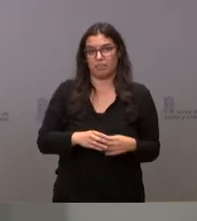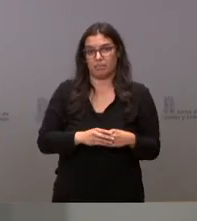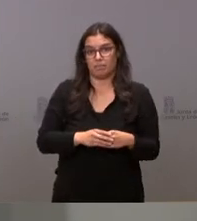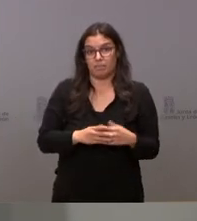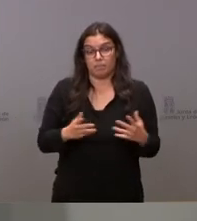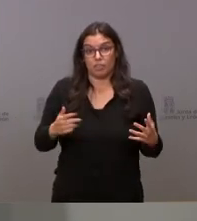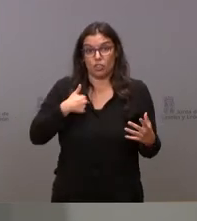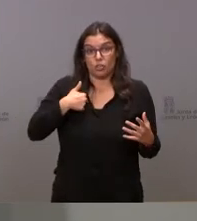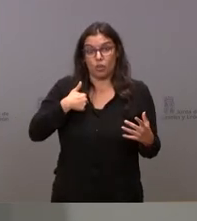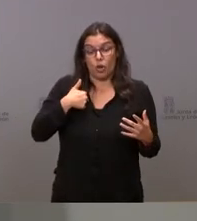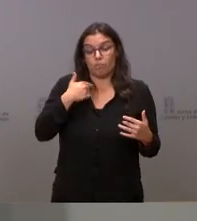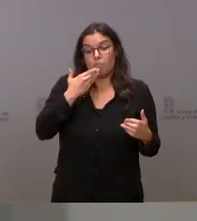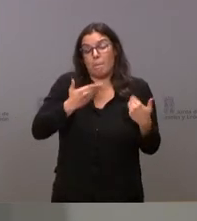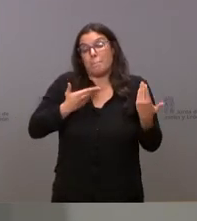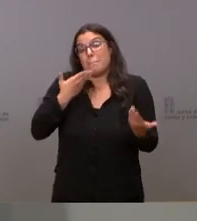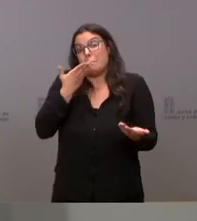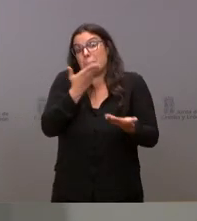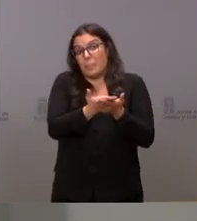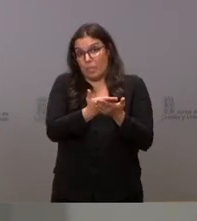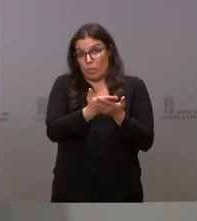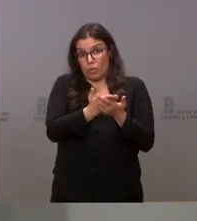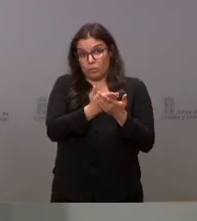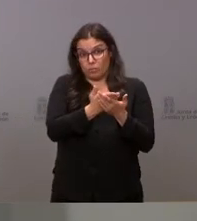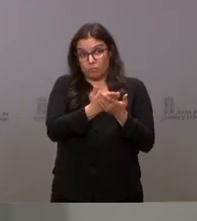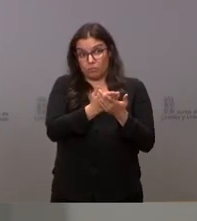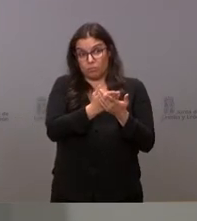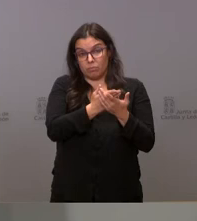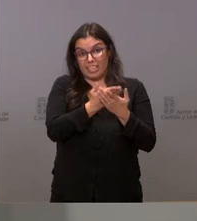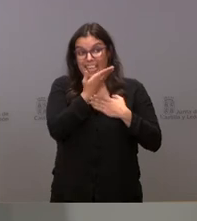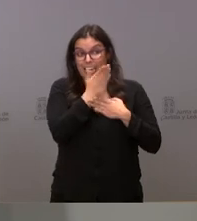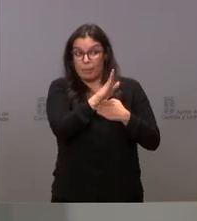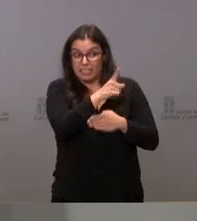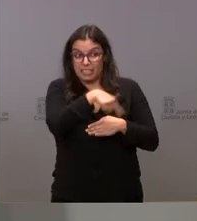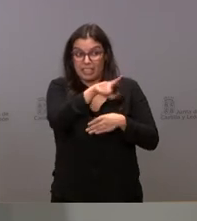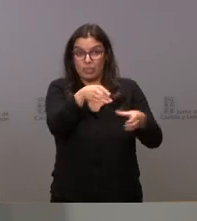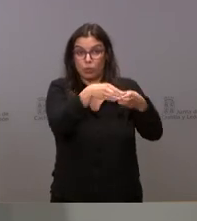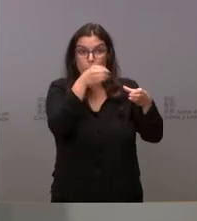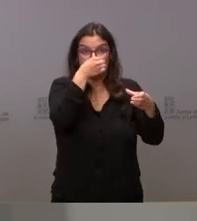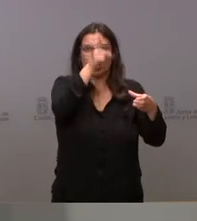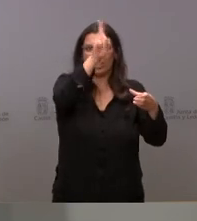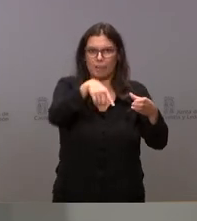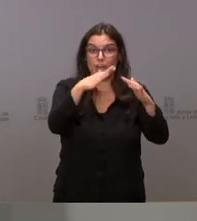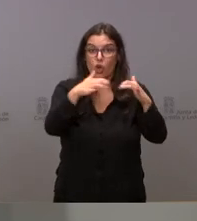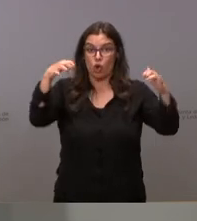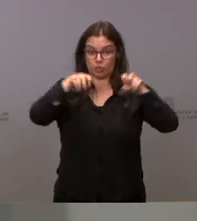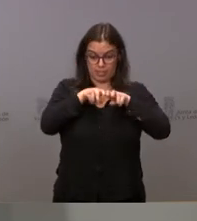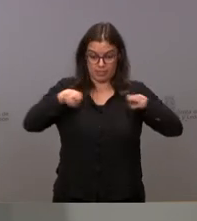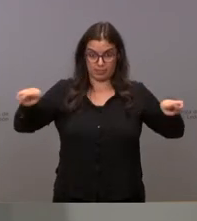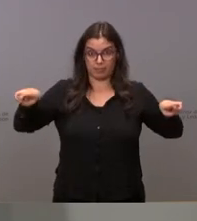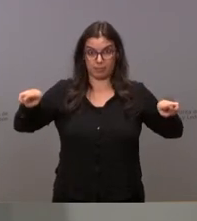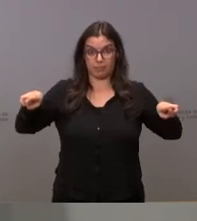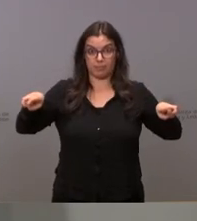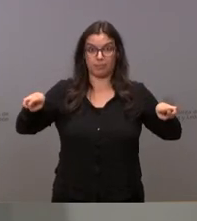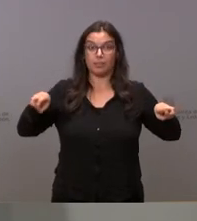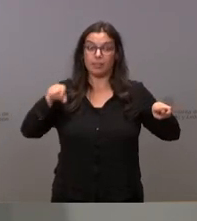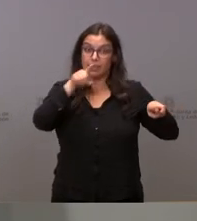Y yo lo que le pediría a los representantes del Partido Socialista y a los miembros de la mesa de las Cortes